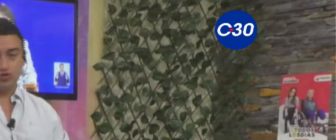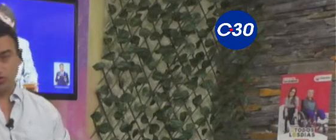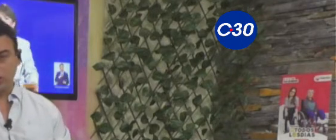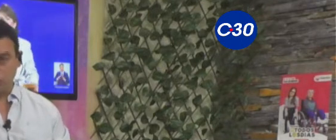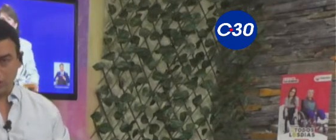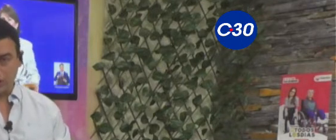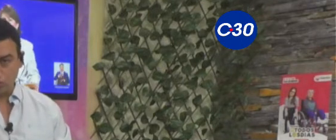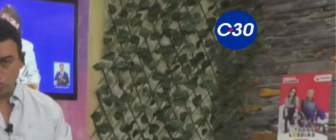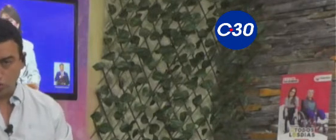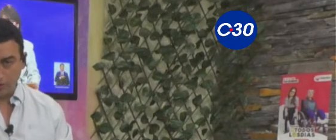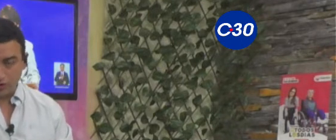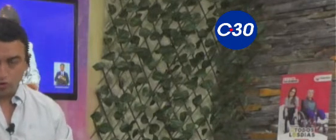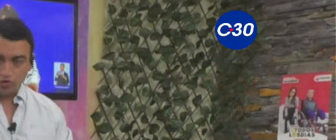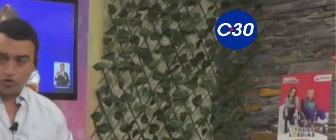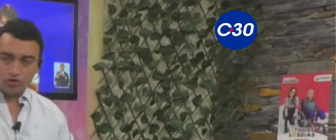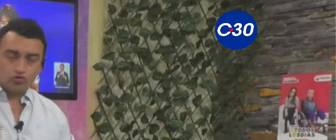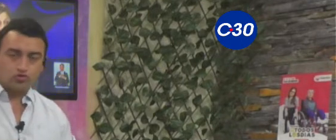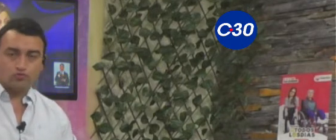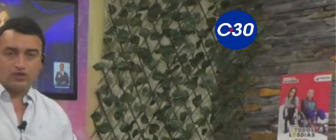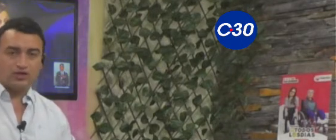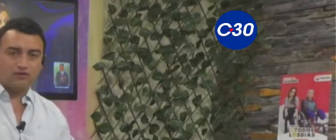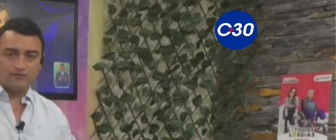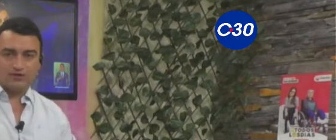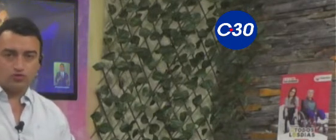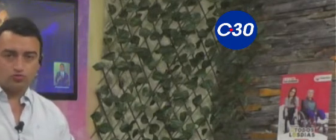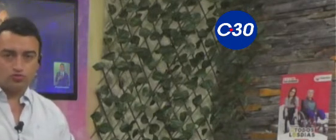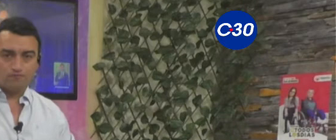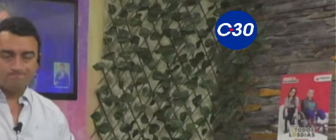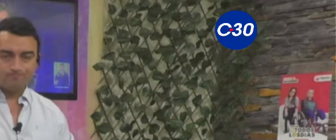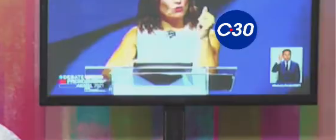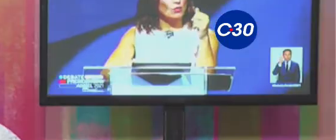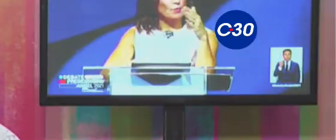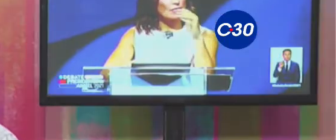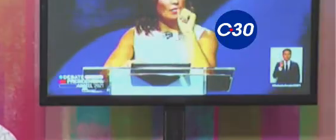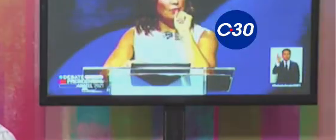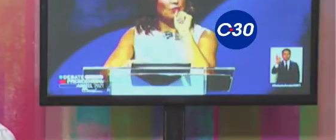nueva edición del Mundialito Copa de Oro 2021.